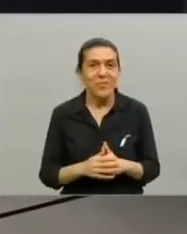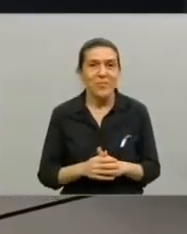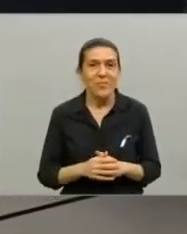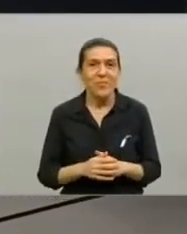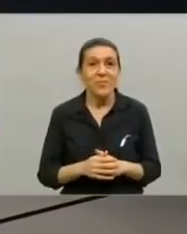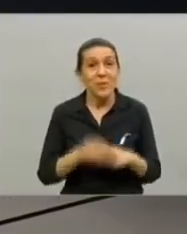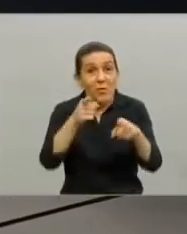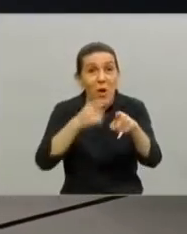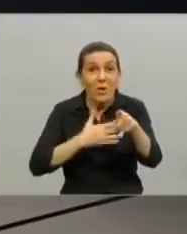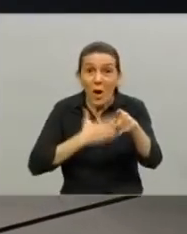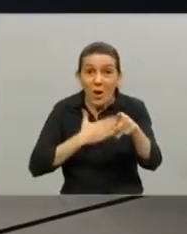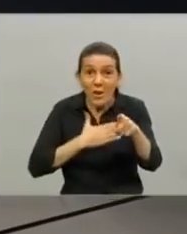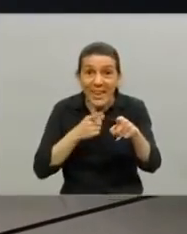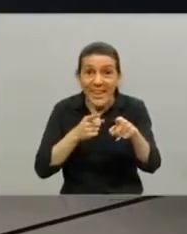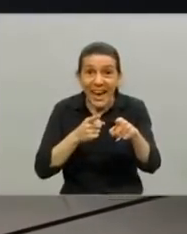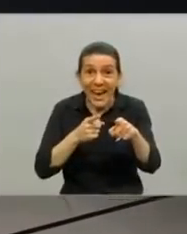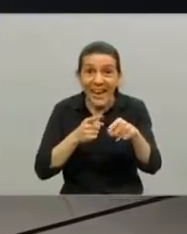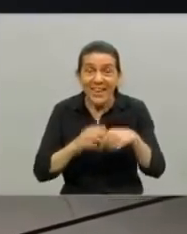Sí. ¿Contenta?